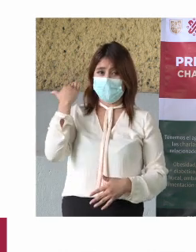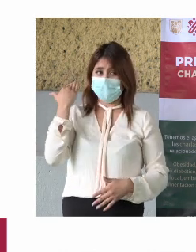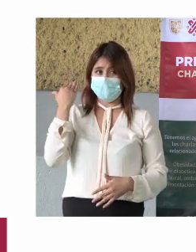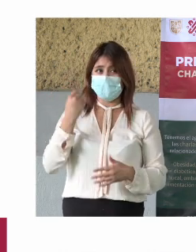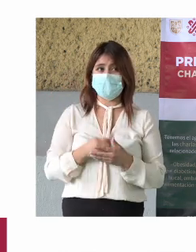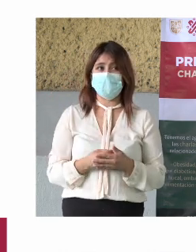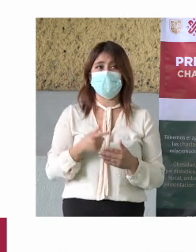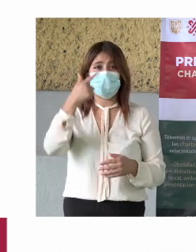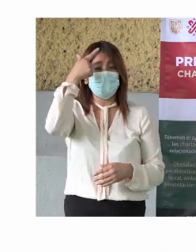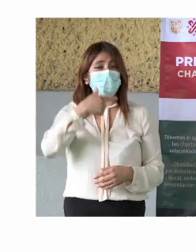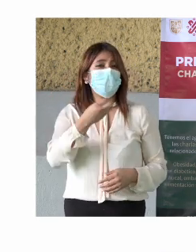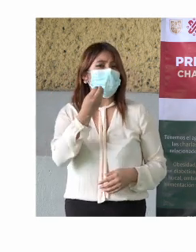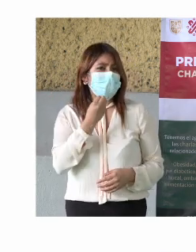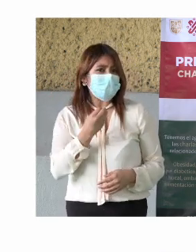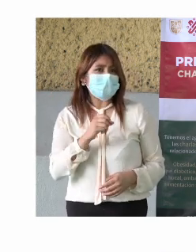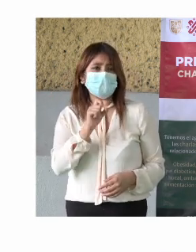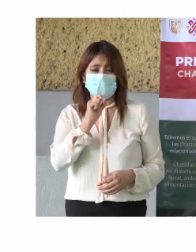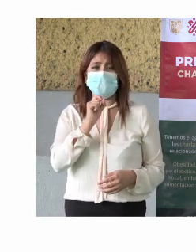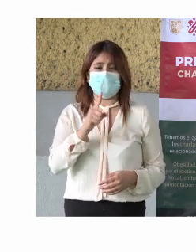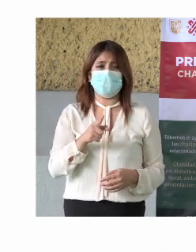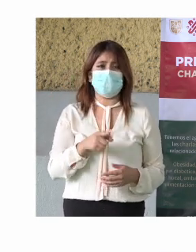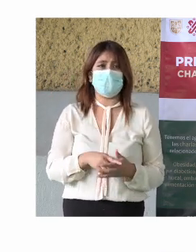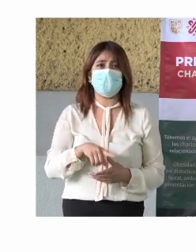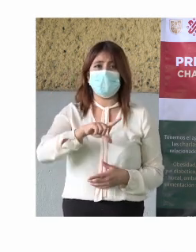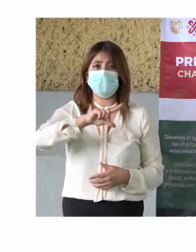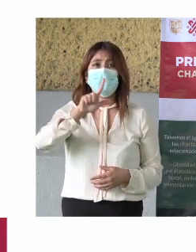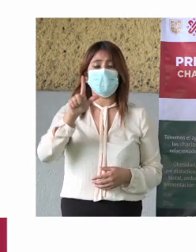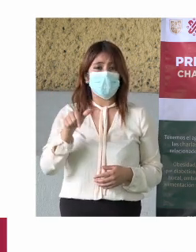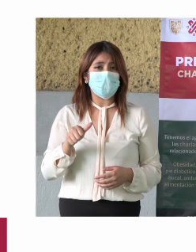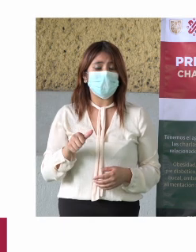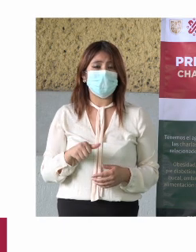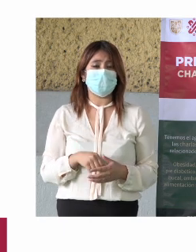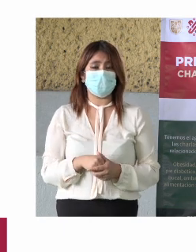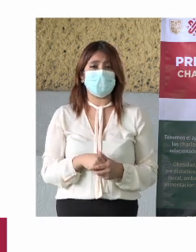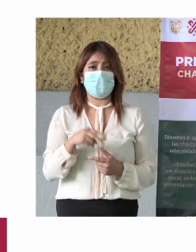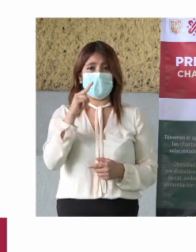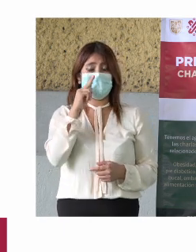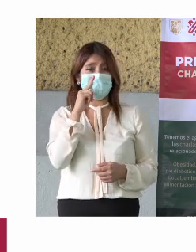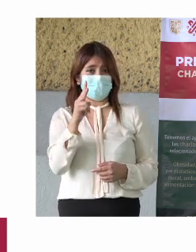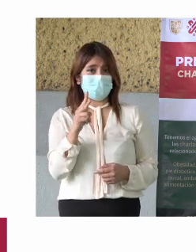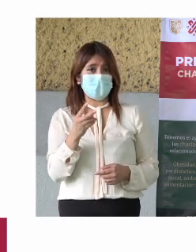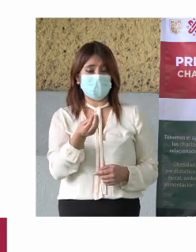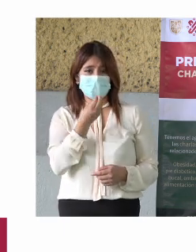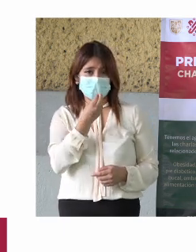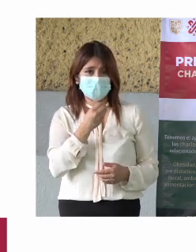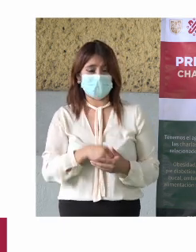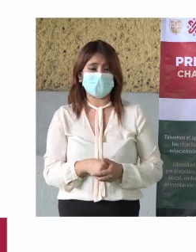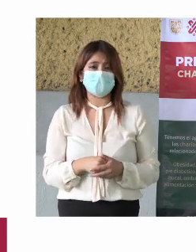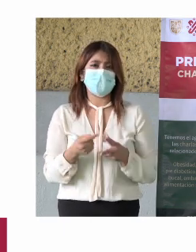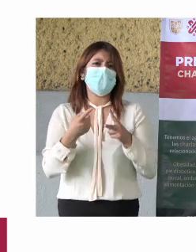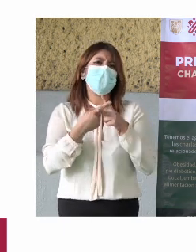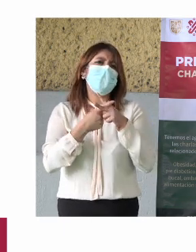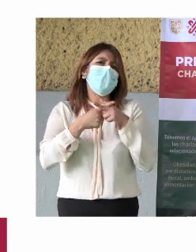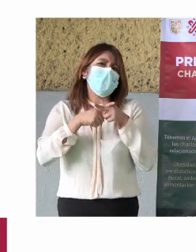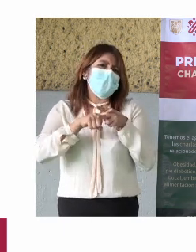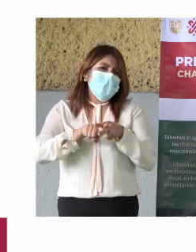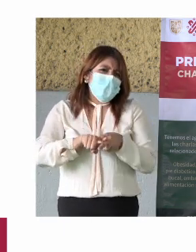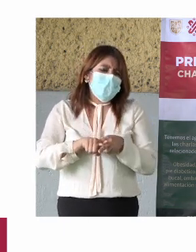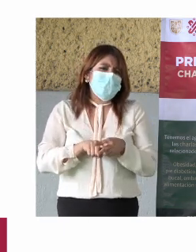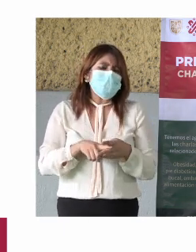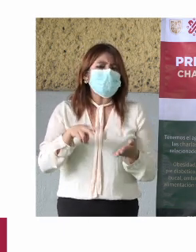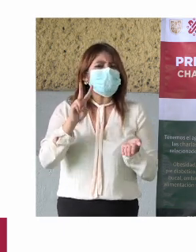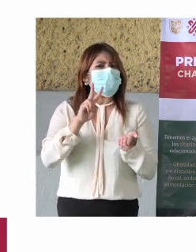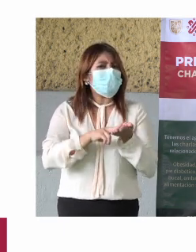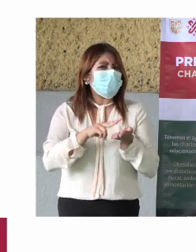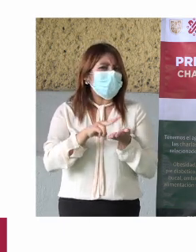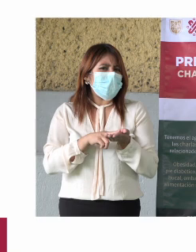pero también la glucosa postprandial, que es después de los alimentos, pues en un inicio la encontramos en valores normales,